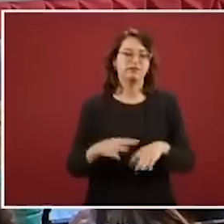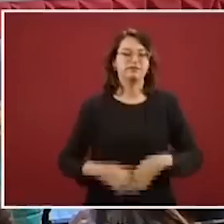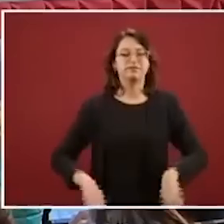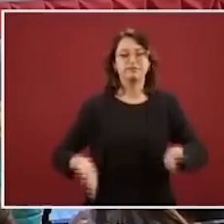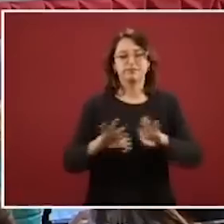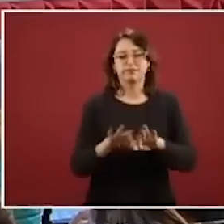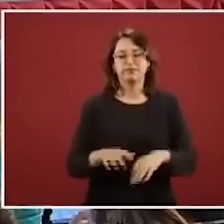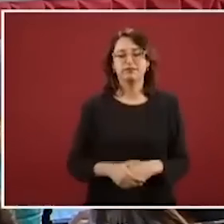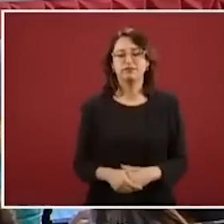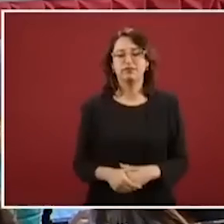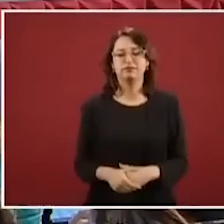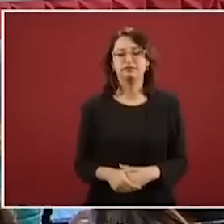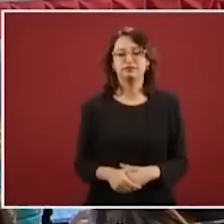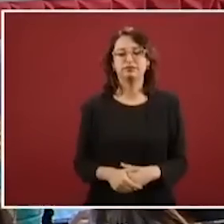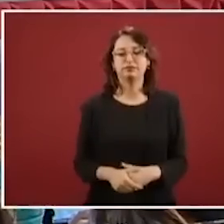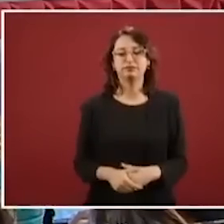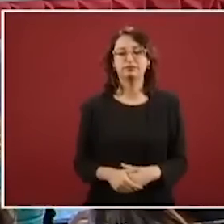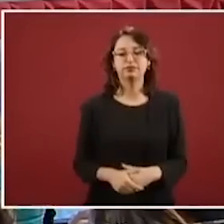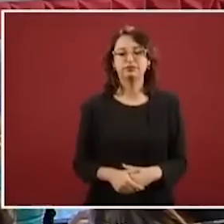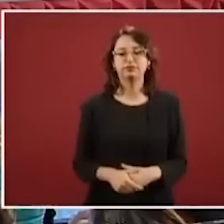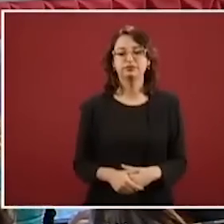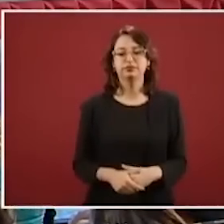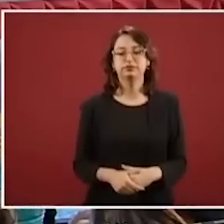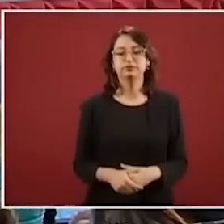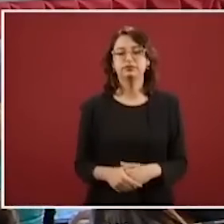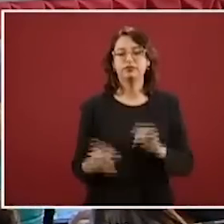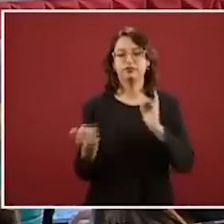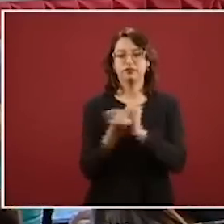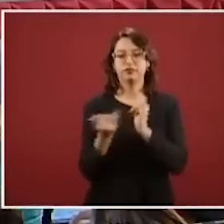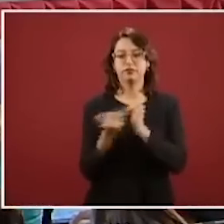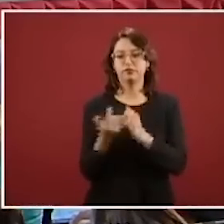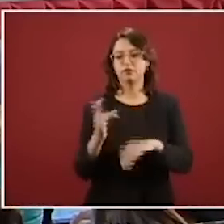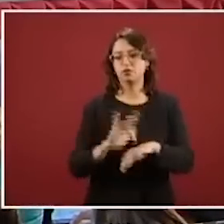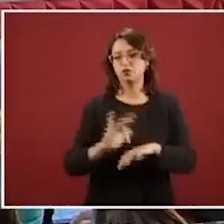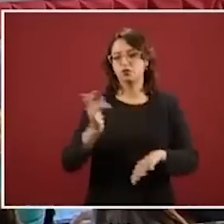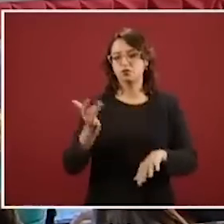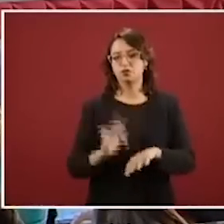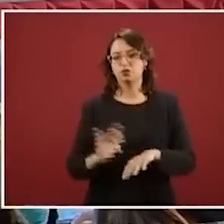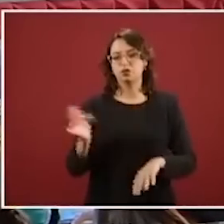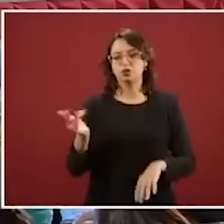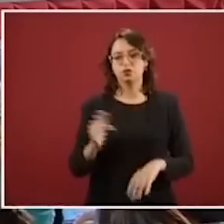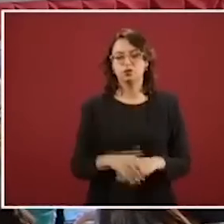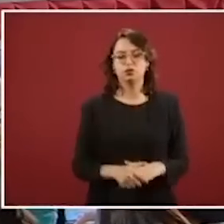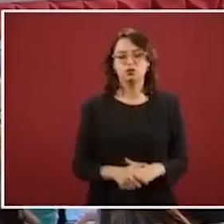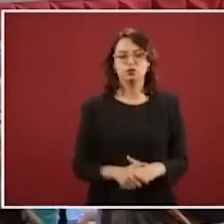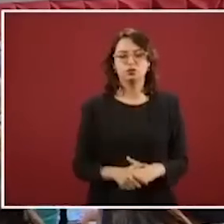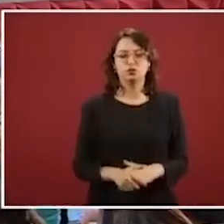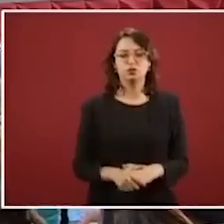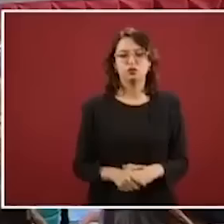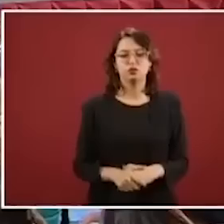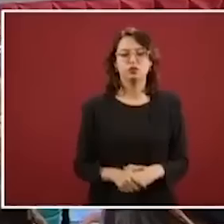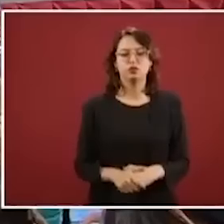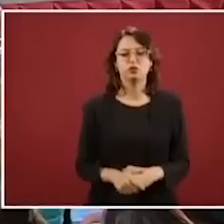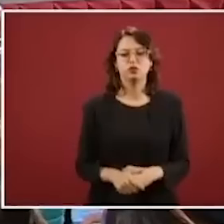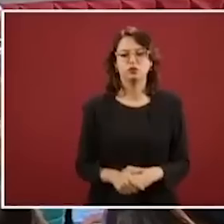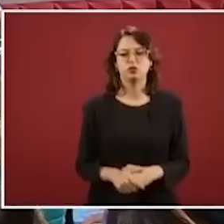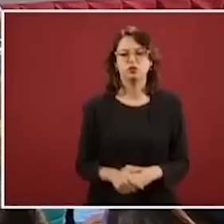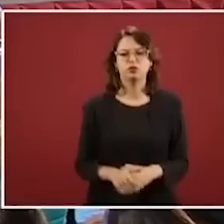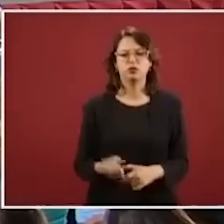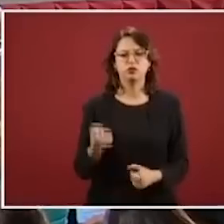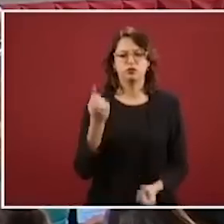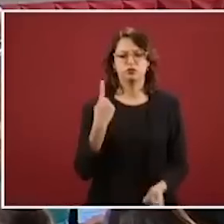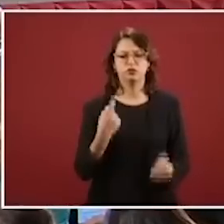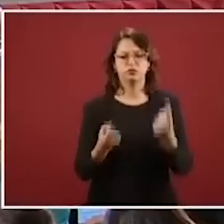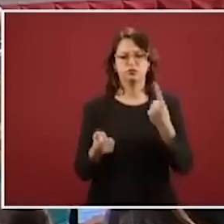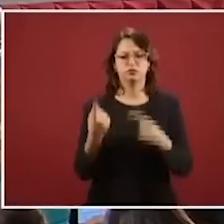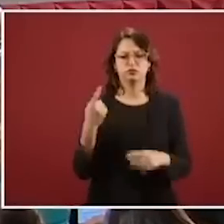importante. Lo mismo, no sé si están las joyas, habían quedado pendientes algunas